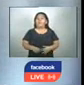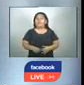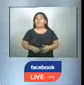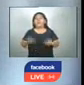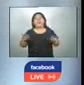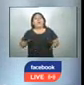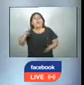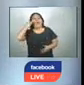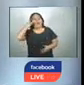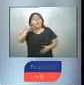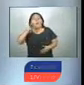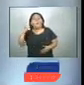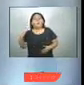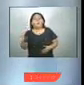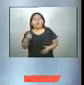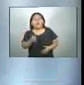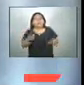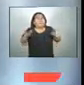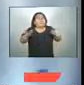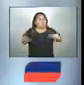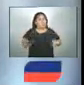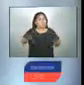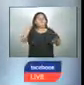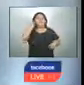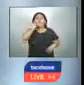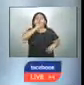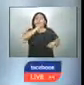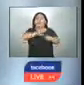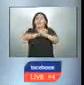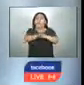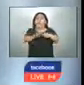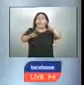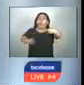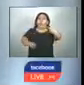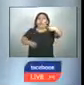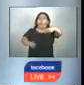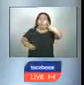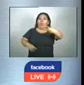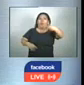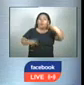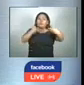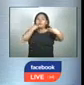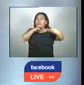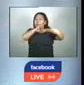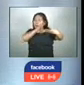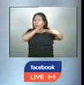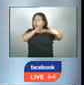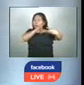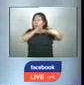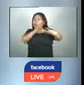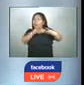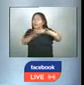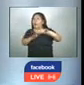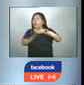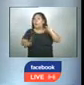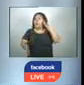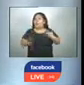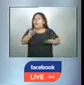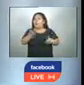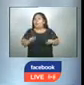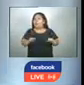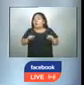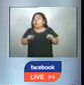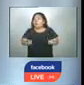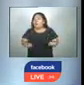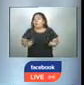Digamos, aquellas personas que han padecido tres o cuatro veces la infección tienen tres veces la posibilidad